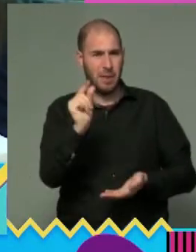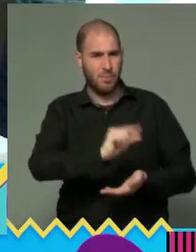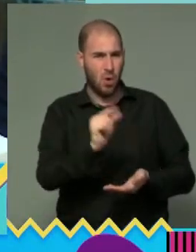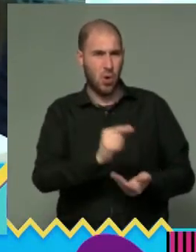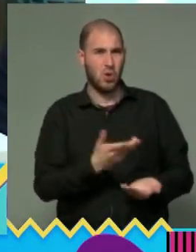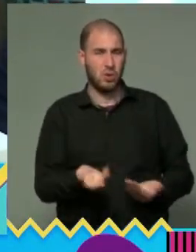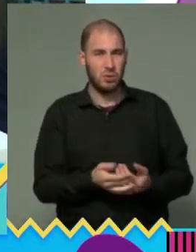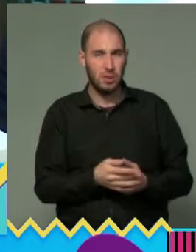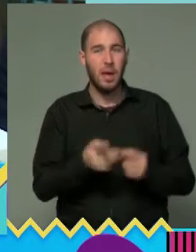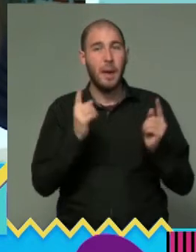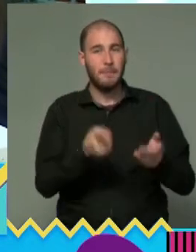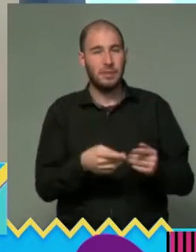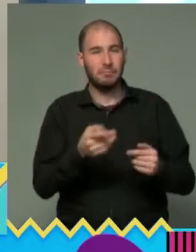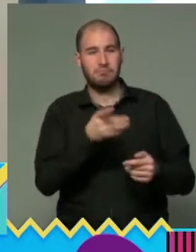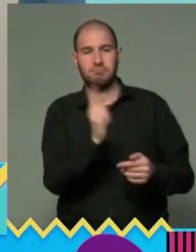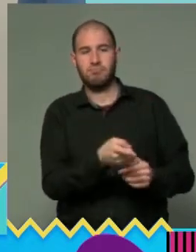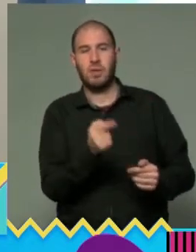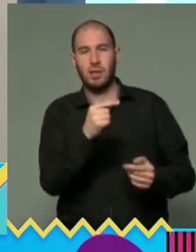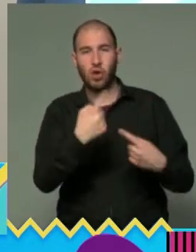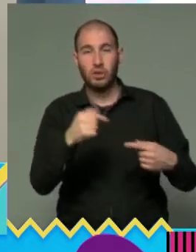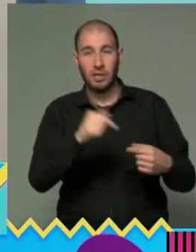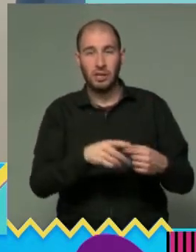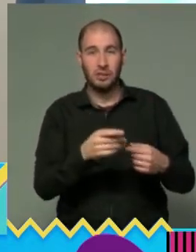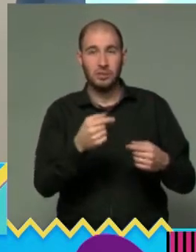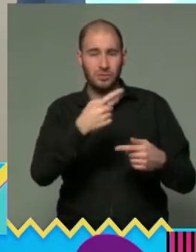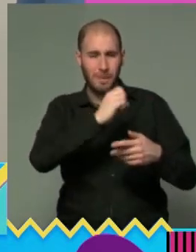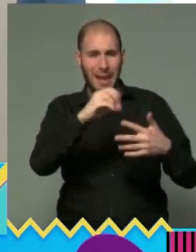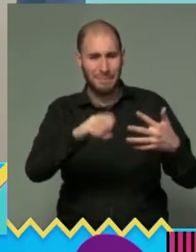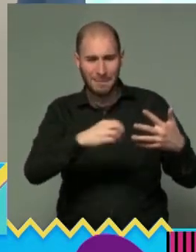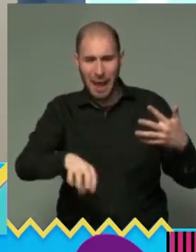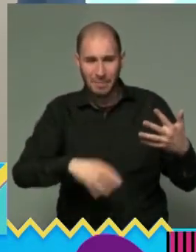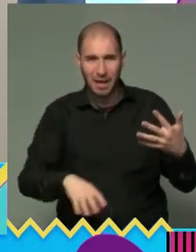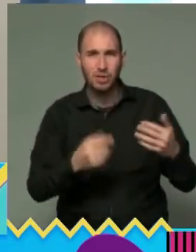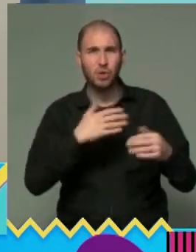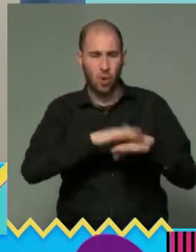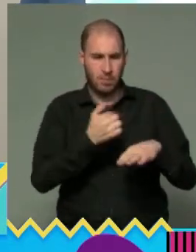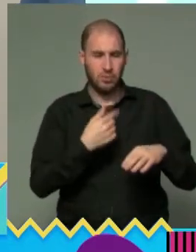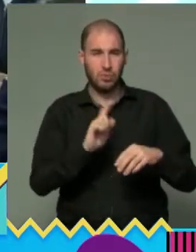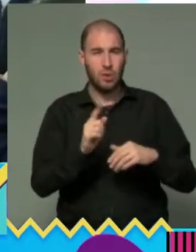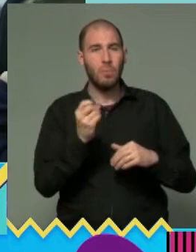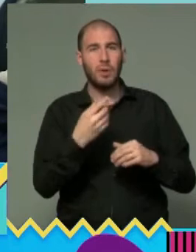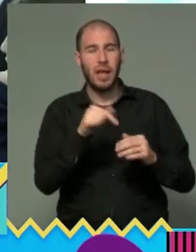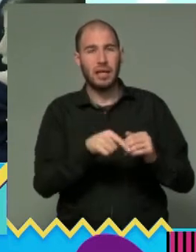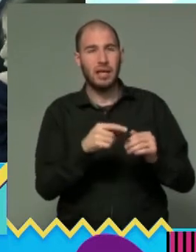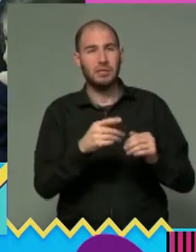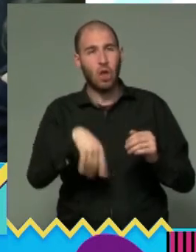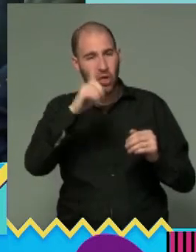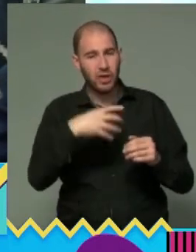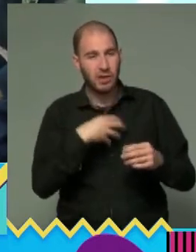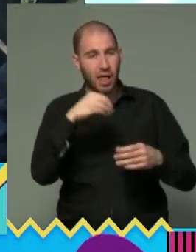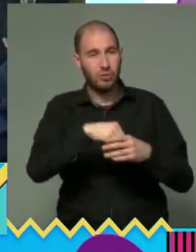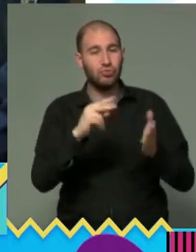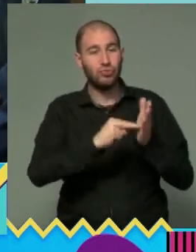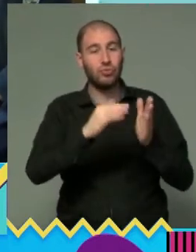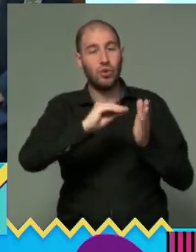para eso, y además nos están sometiendo a una situación donde terminamos haciendo todo mal, y no por nuestra culpa. Porque si me tenés todo el día frente al grado en doble turno